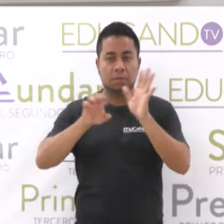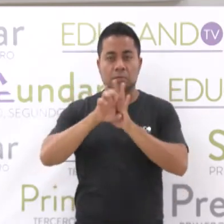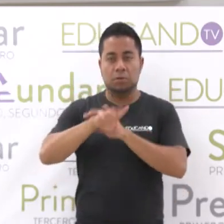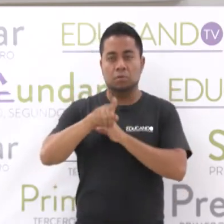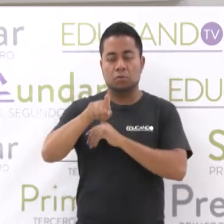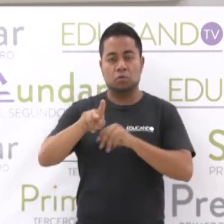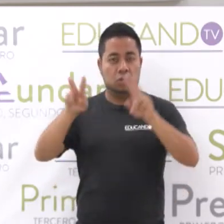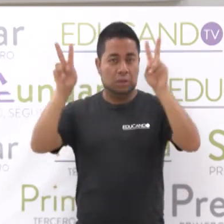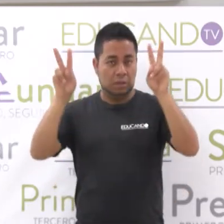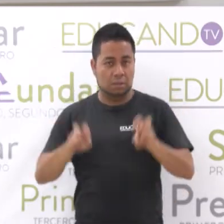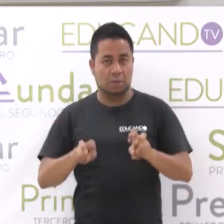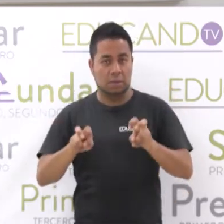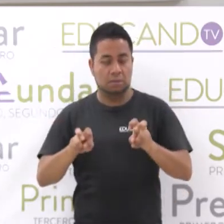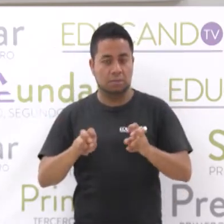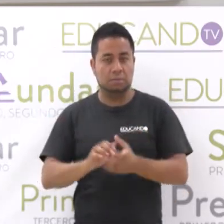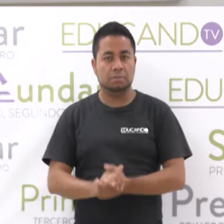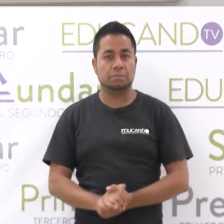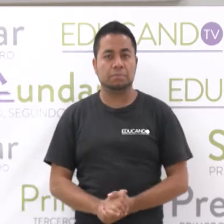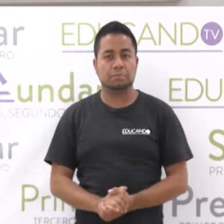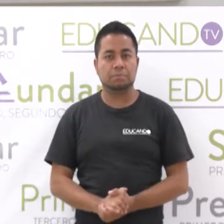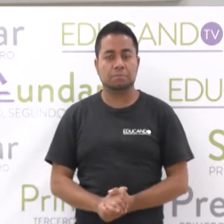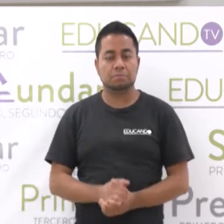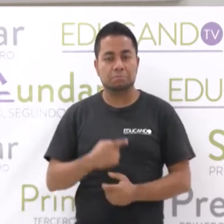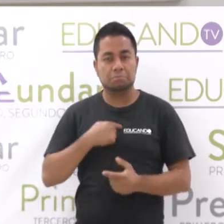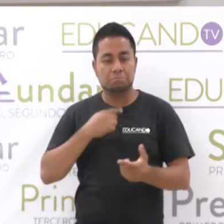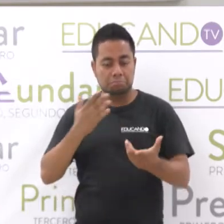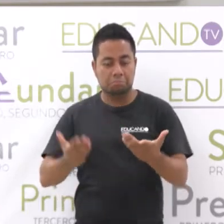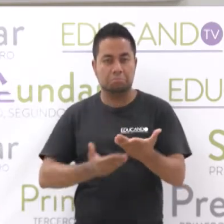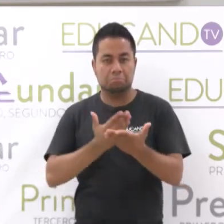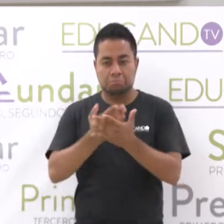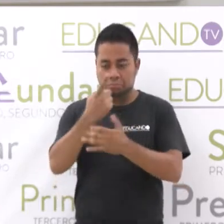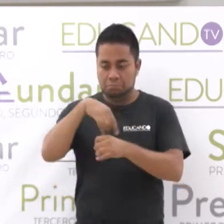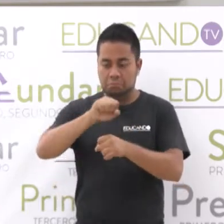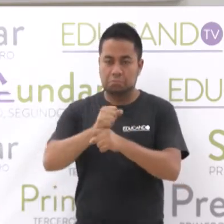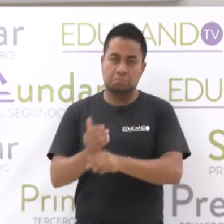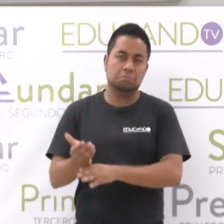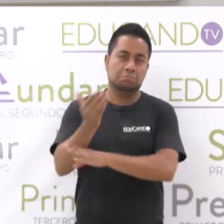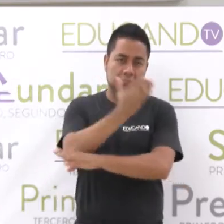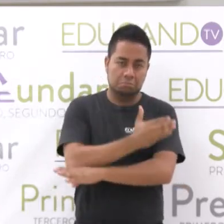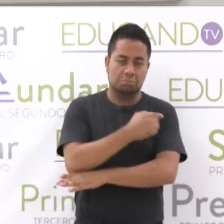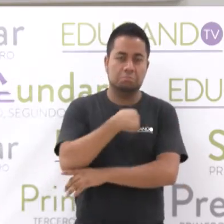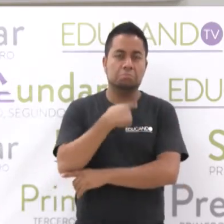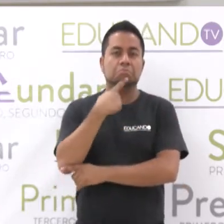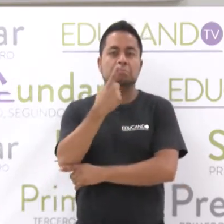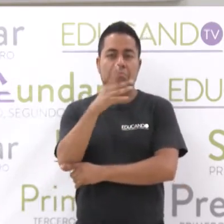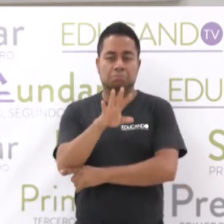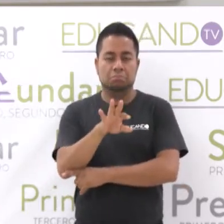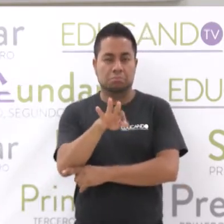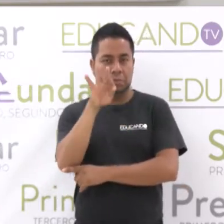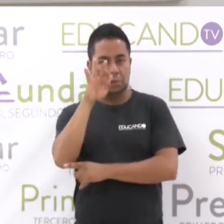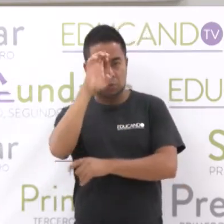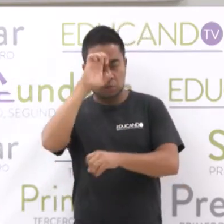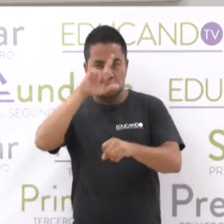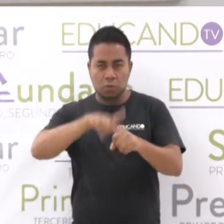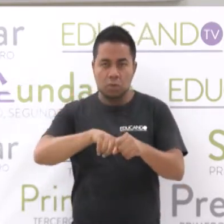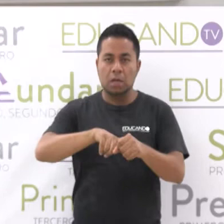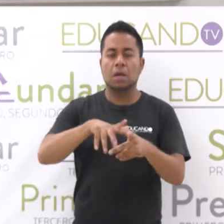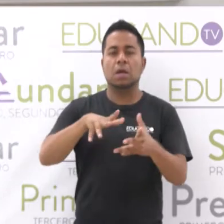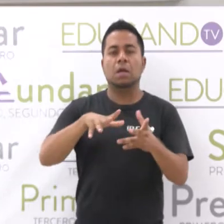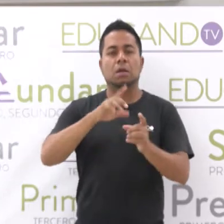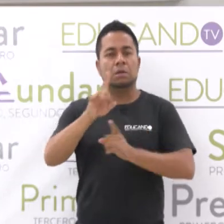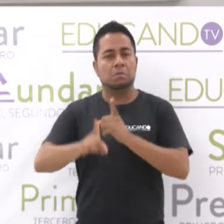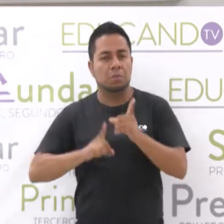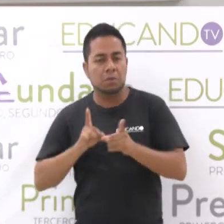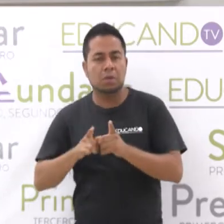eligieron su tema, que les propuse la semana pasada, ustedes eligieran un tema cultural,